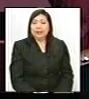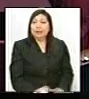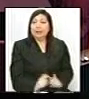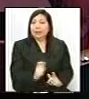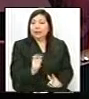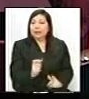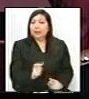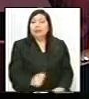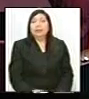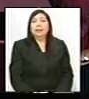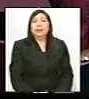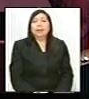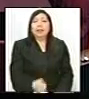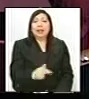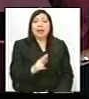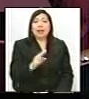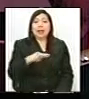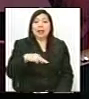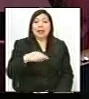congresista